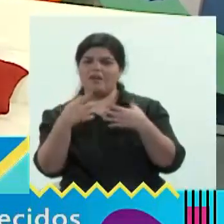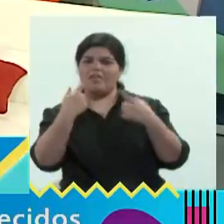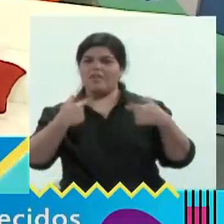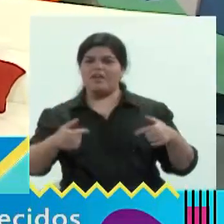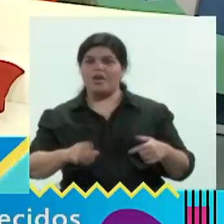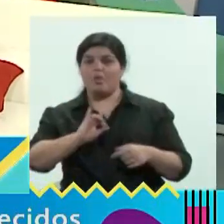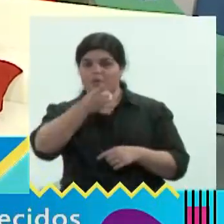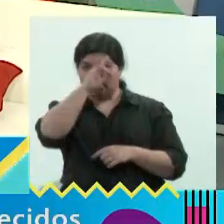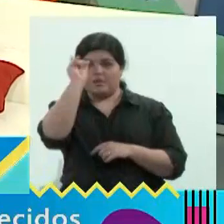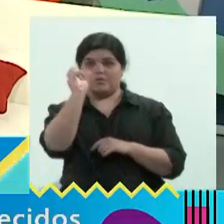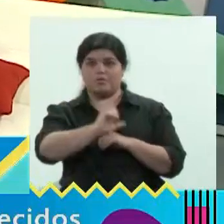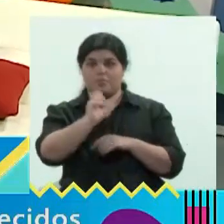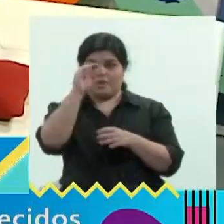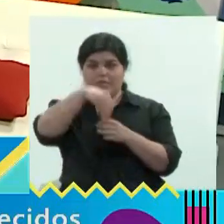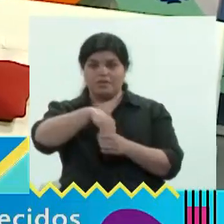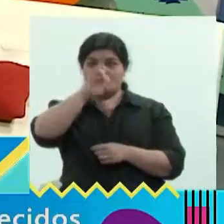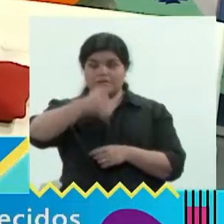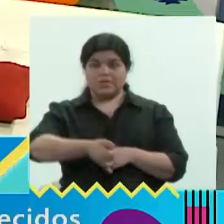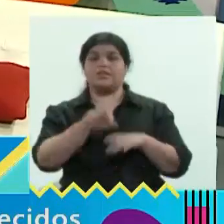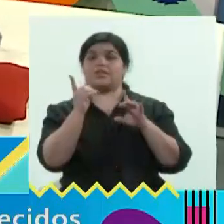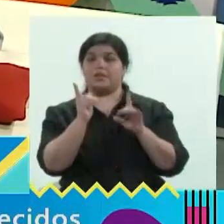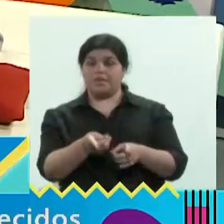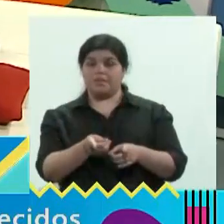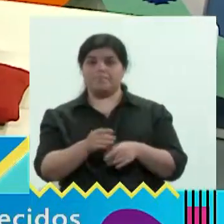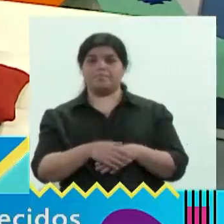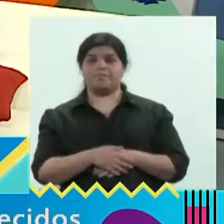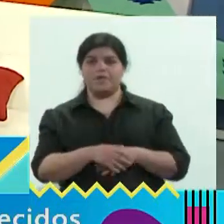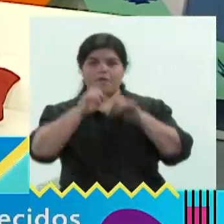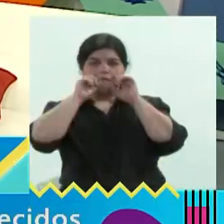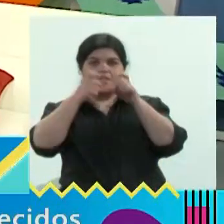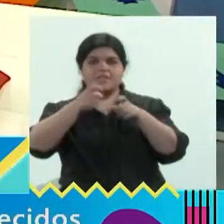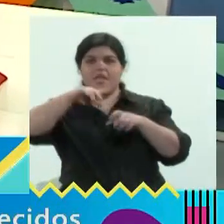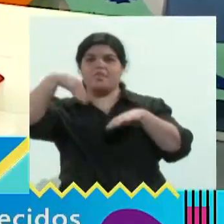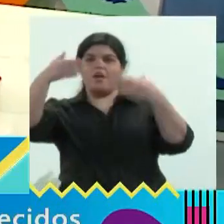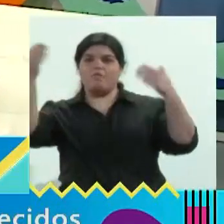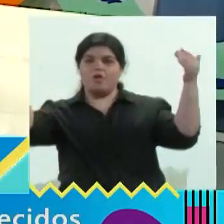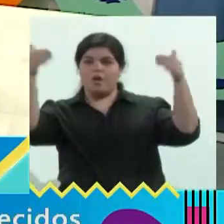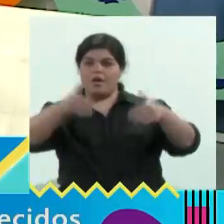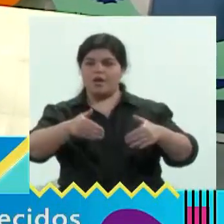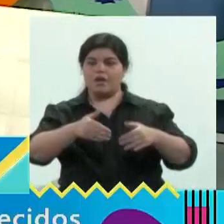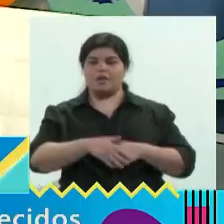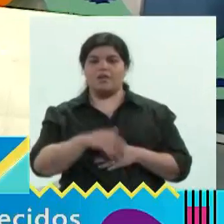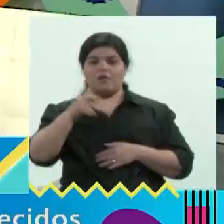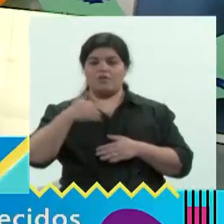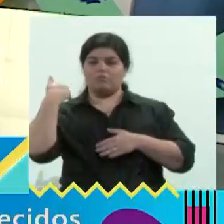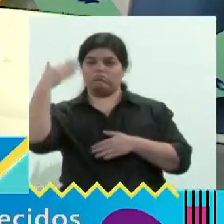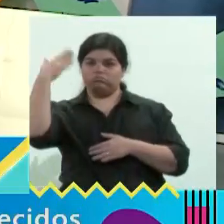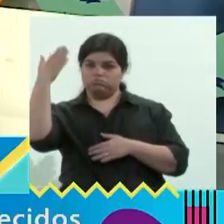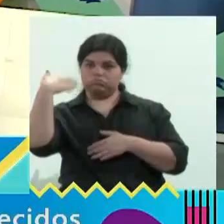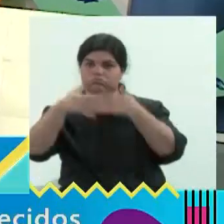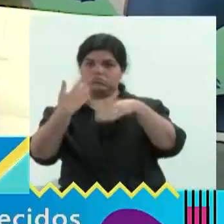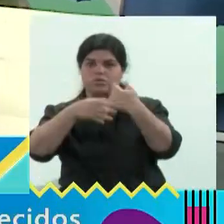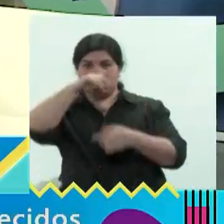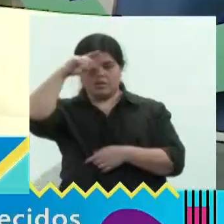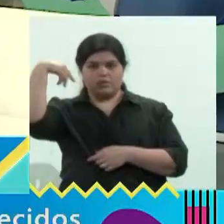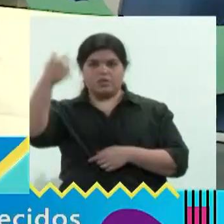la Universidad Nacional de Cuyo, pero que tiene que ver con hasta con visitas internacionales, porque se está desarrollando un congreso internacional de